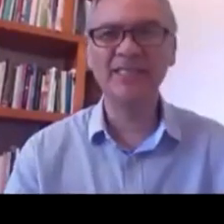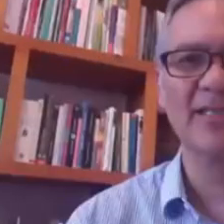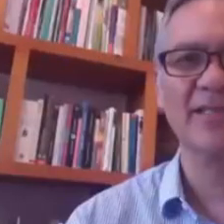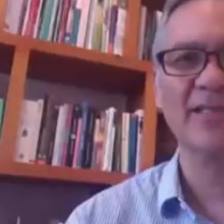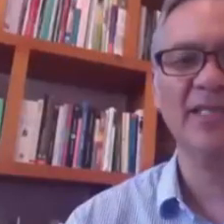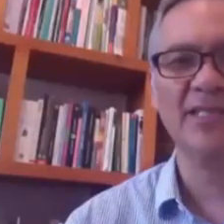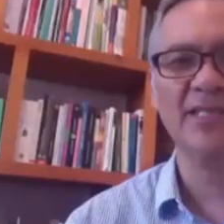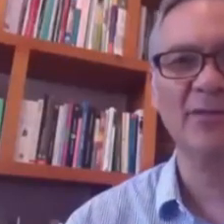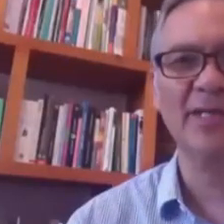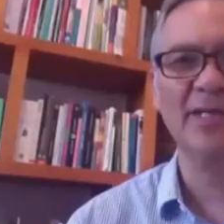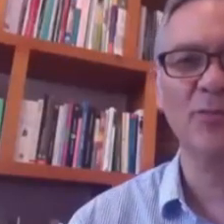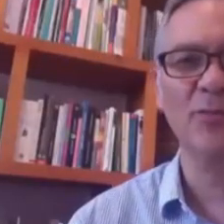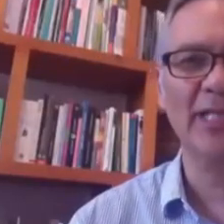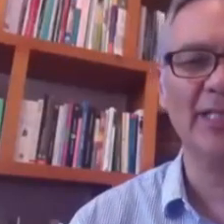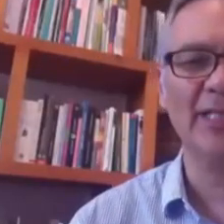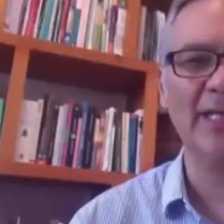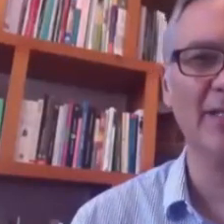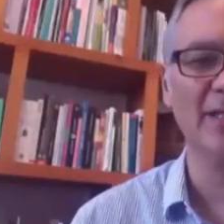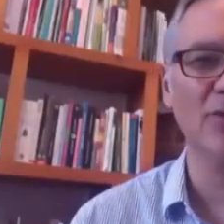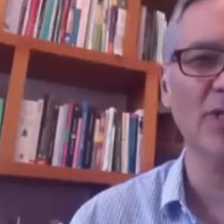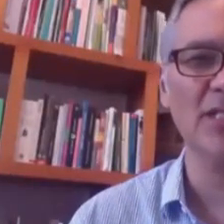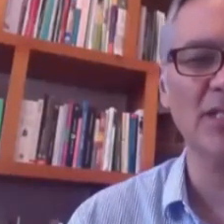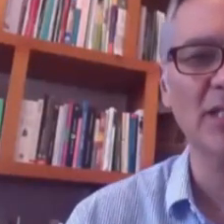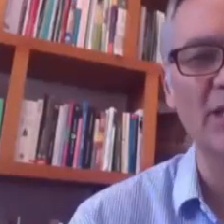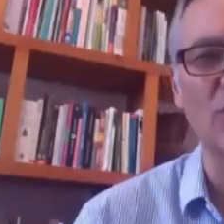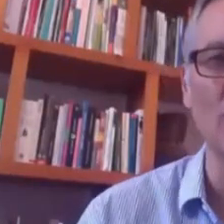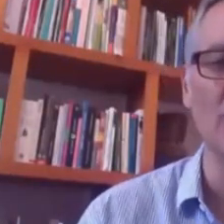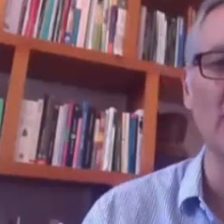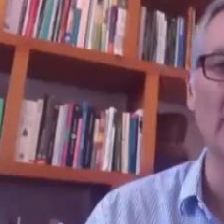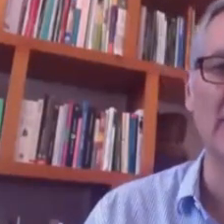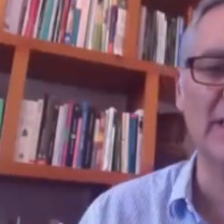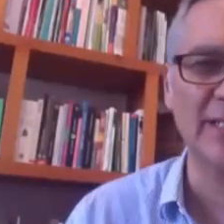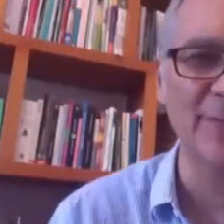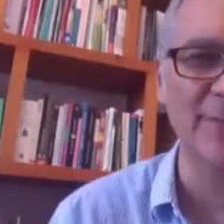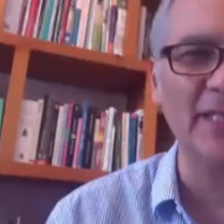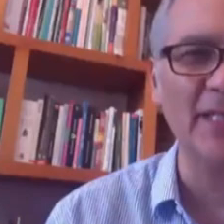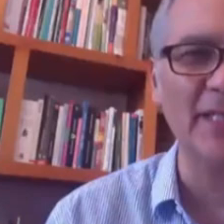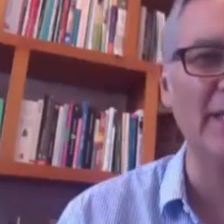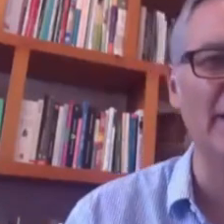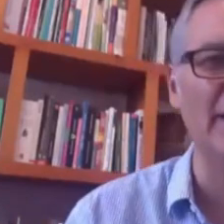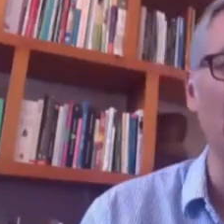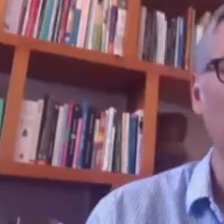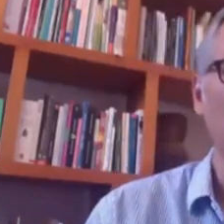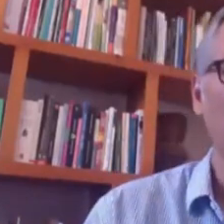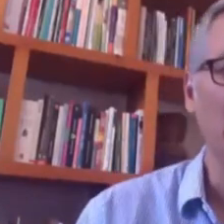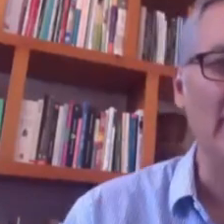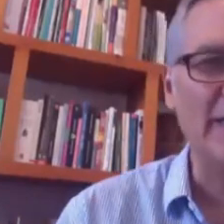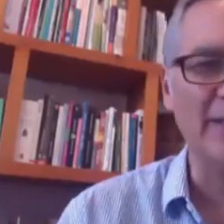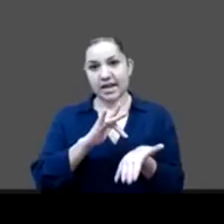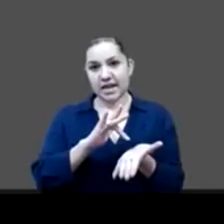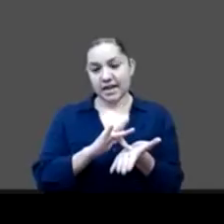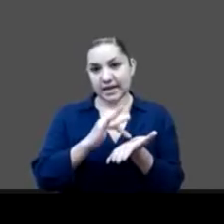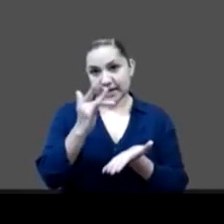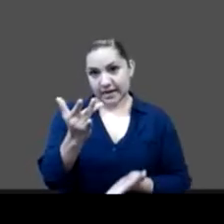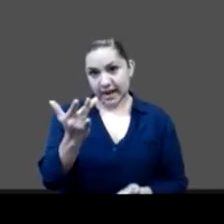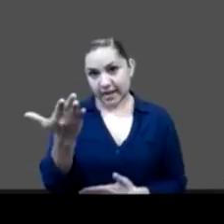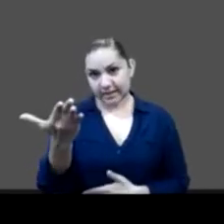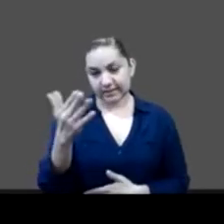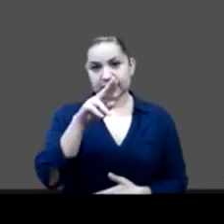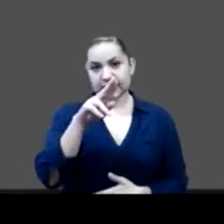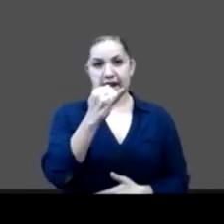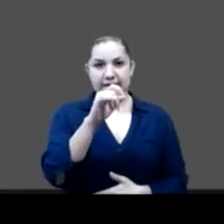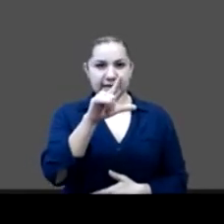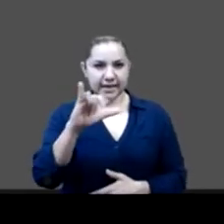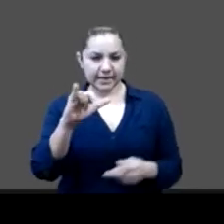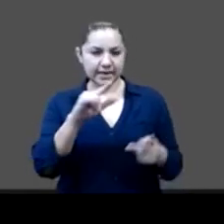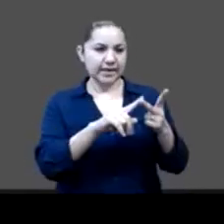Gracias, gracias Juan Martín. Muy buena tarde a todas y a todos. Y gracias también a Yeli, Pilar y Ernestina por participar